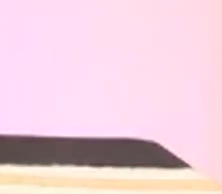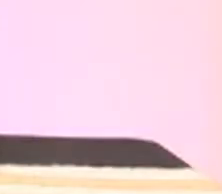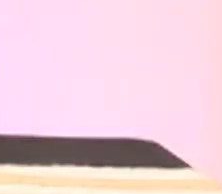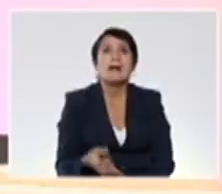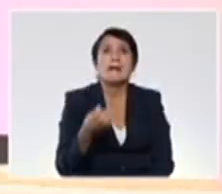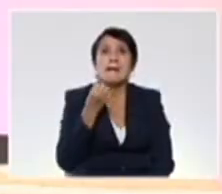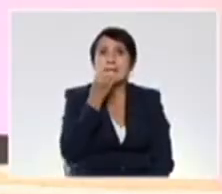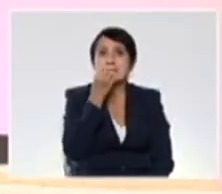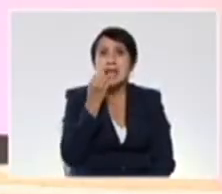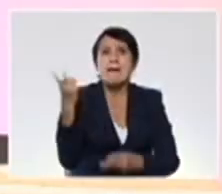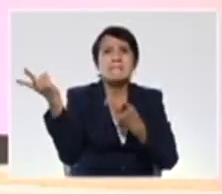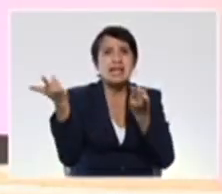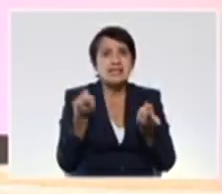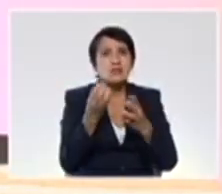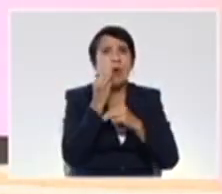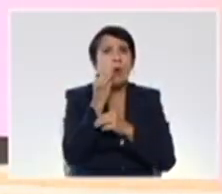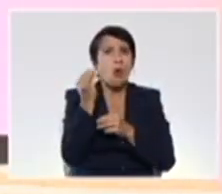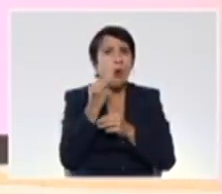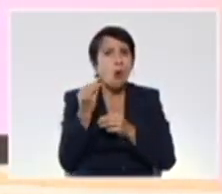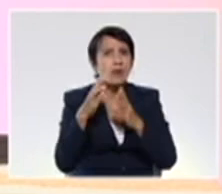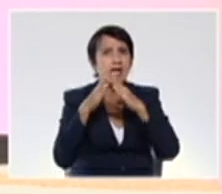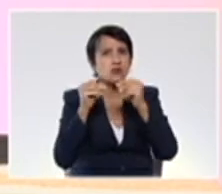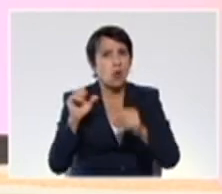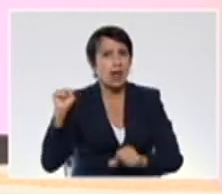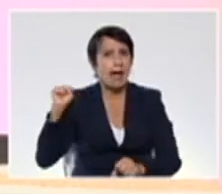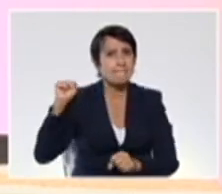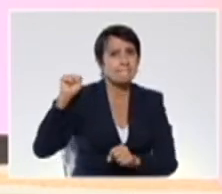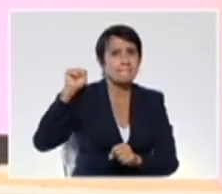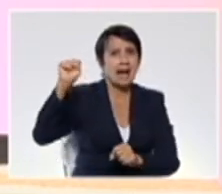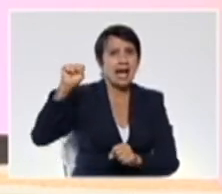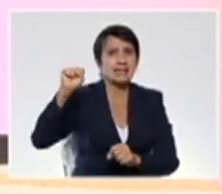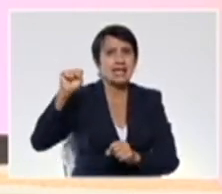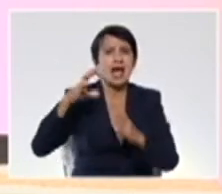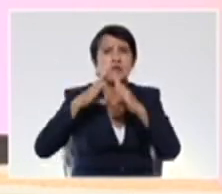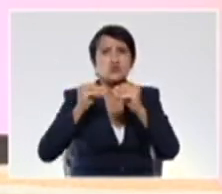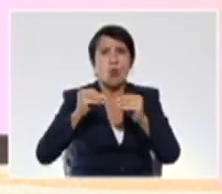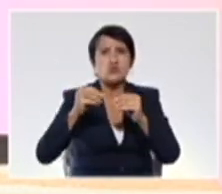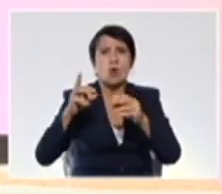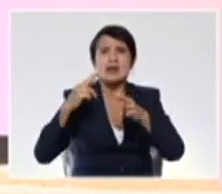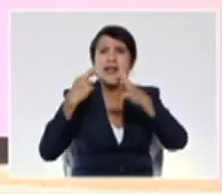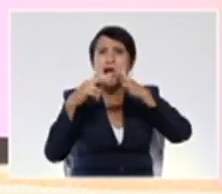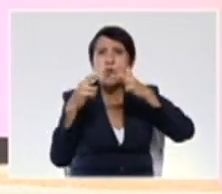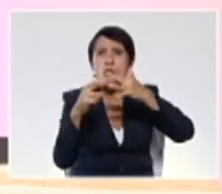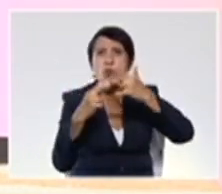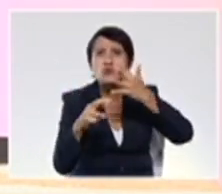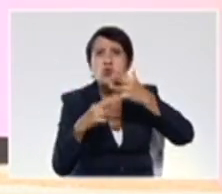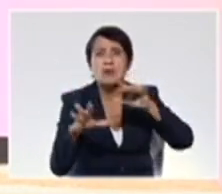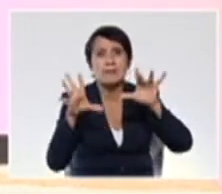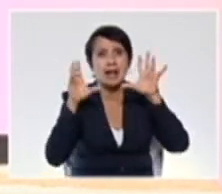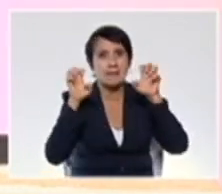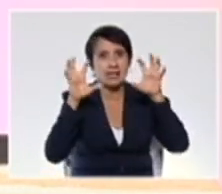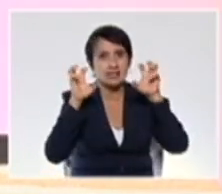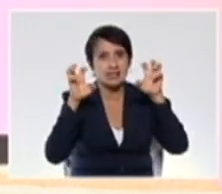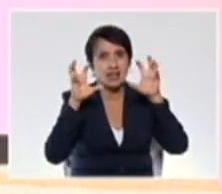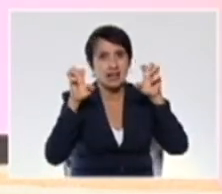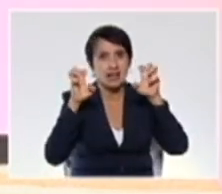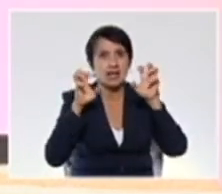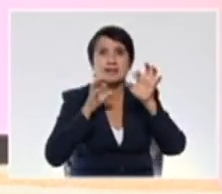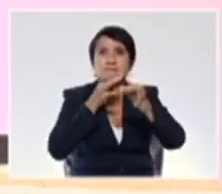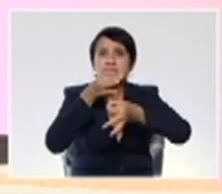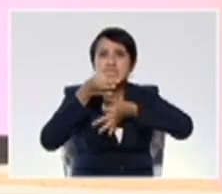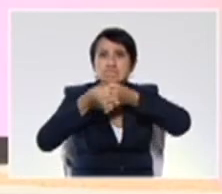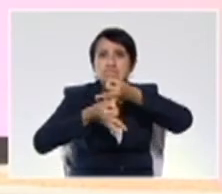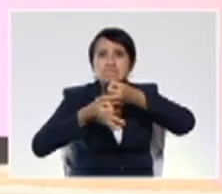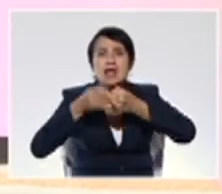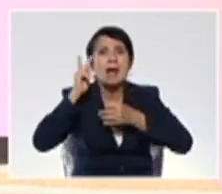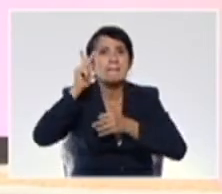Bienvenidos y bienvenidas, jóvenes de la patria, a su sección favorita, Recursos para el Aprendizaje. ¿Quién les habla?